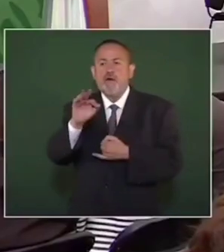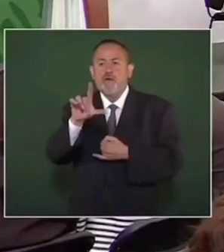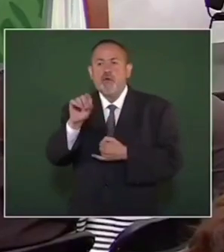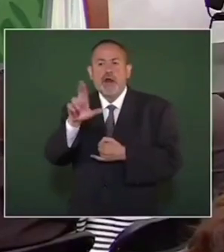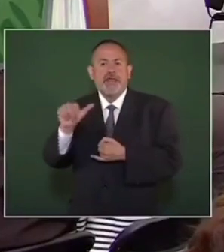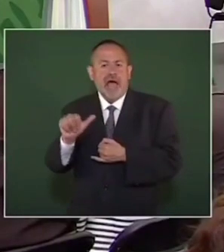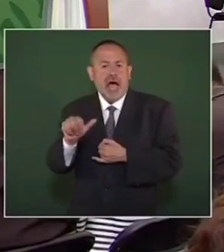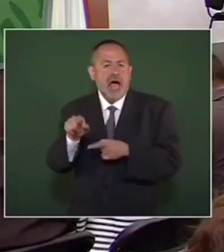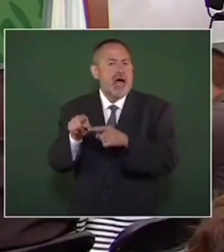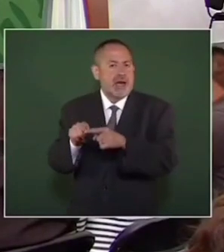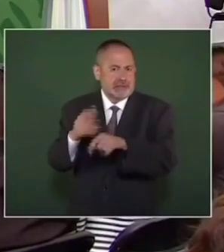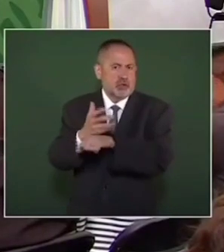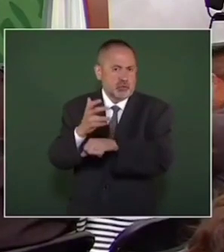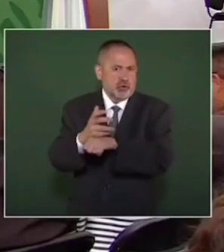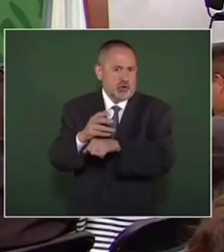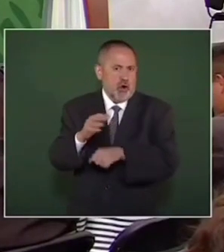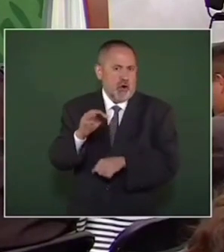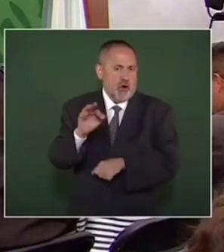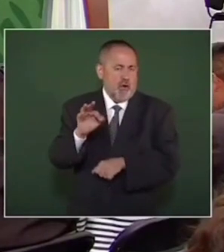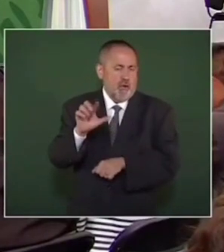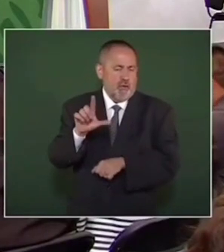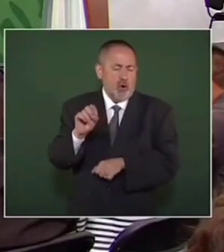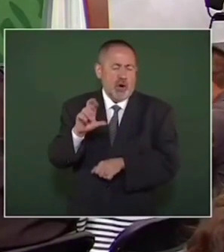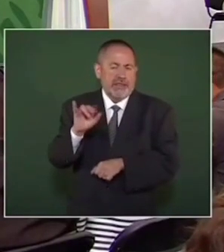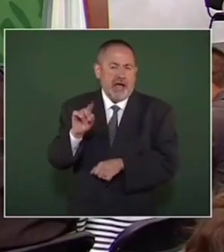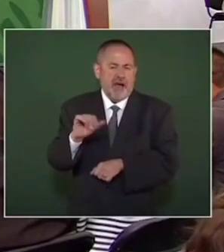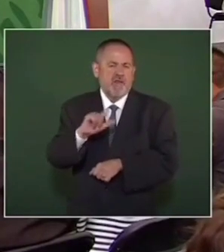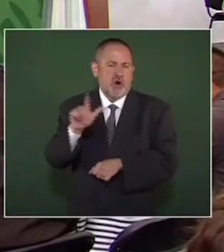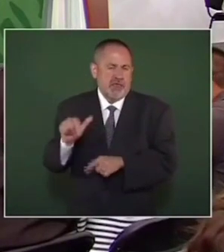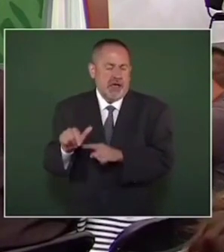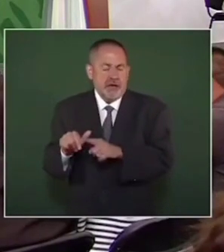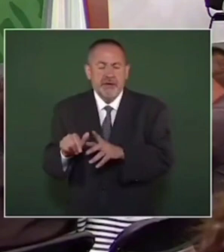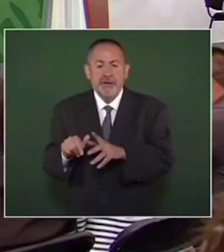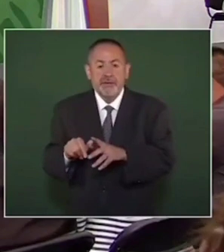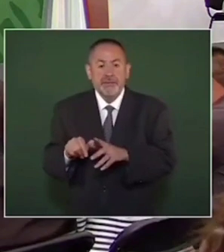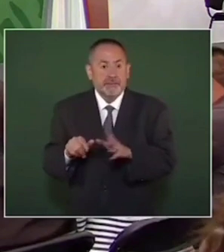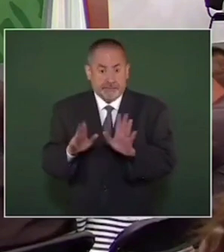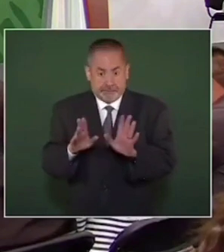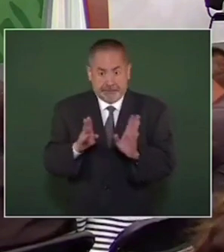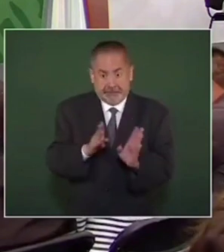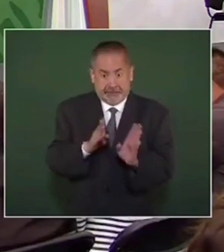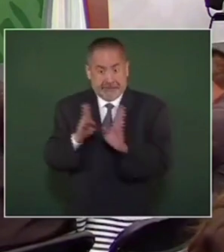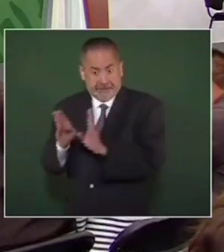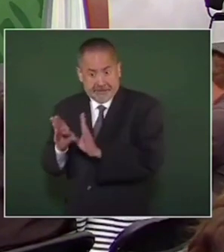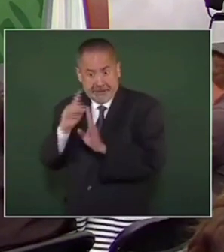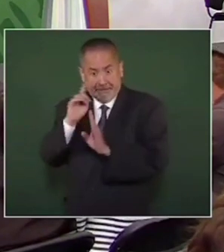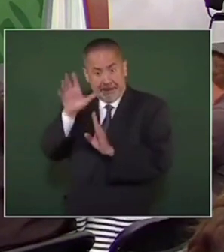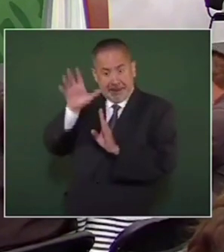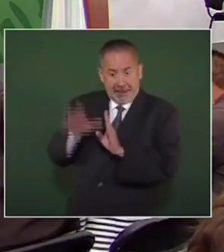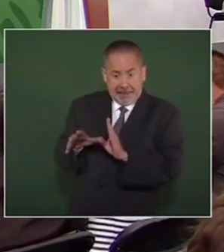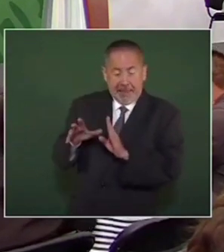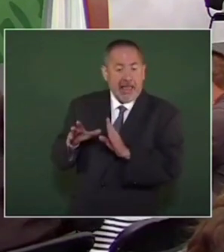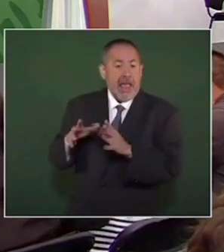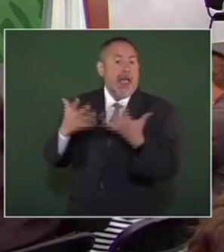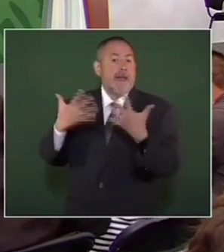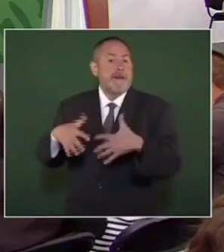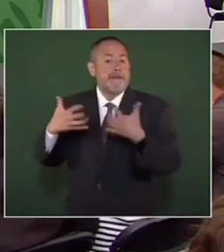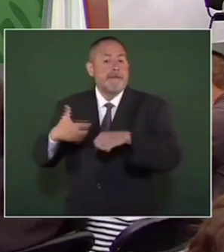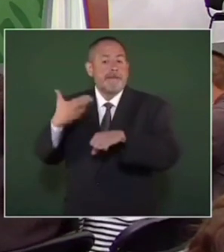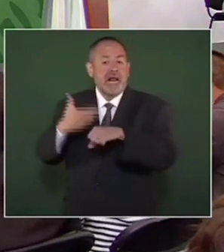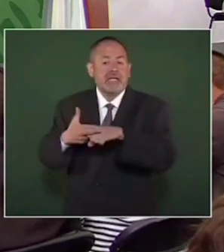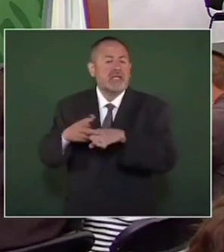esta lo de este lado es la empresa que fundó y